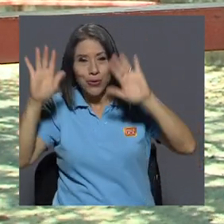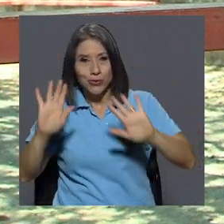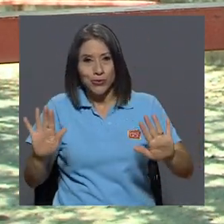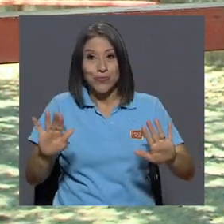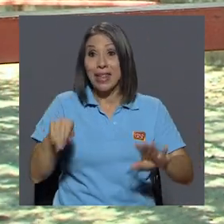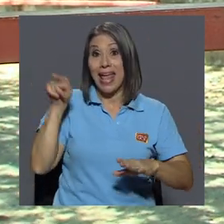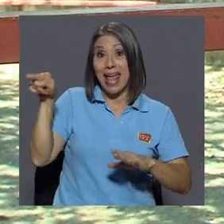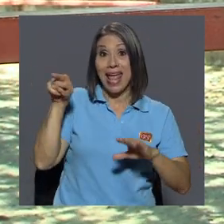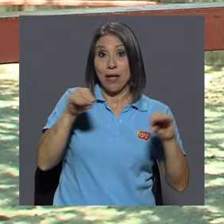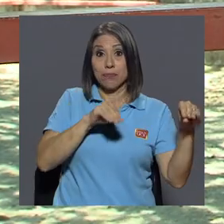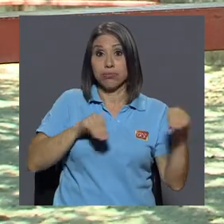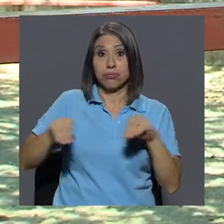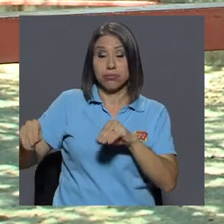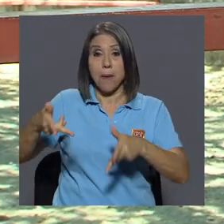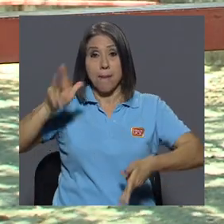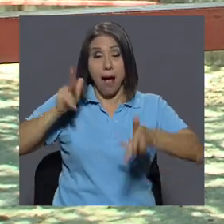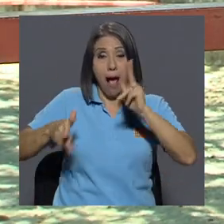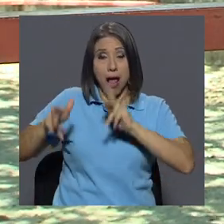en Palmares,